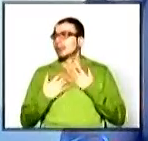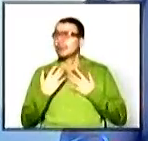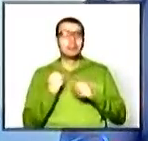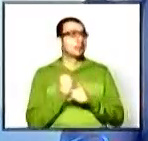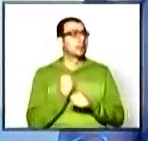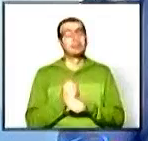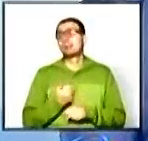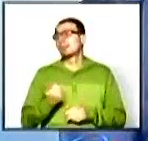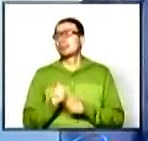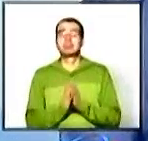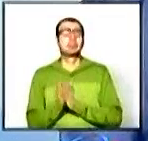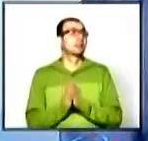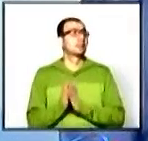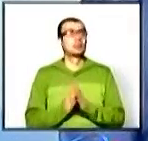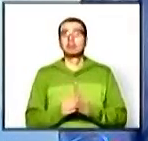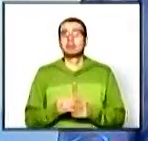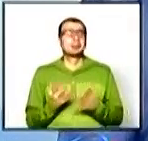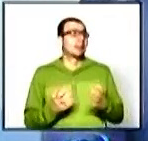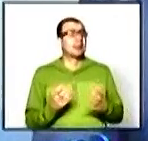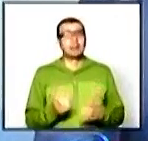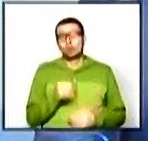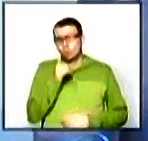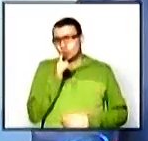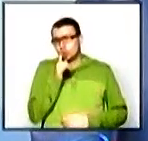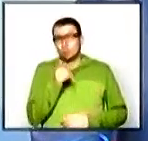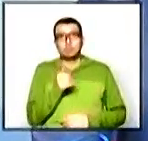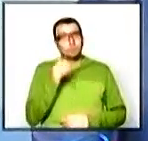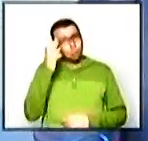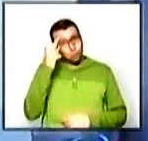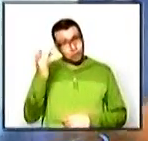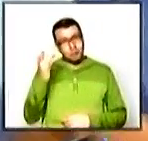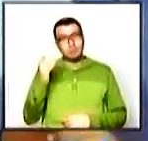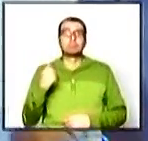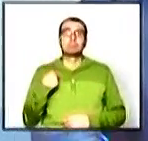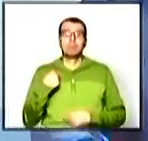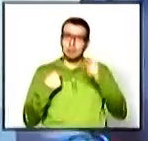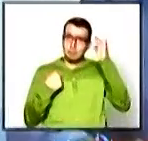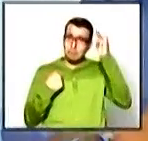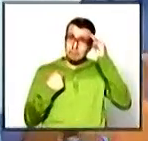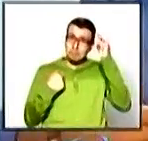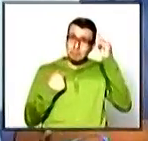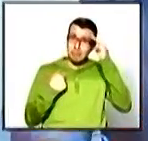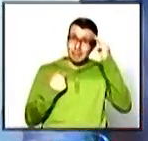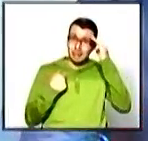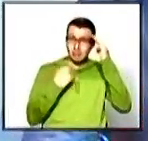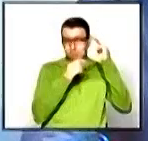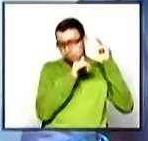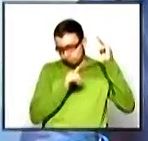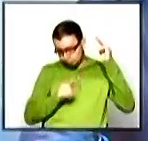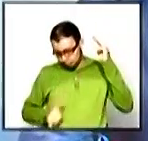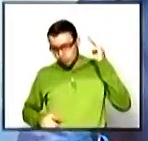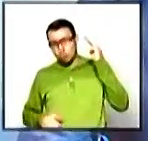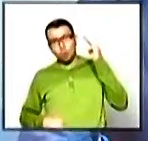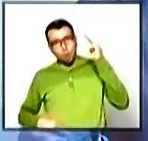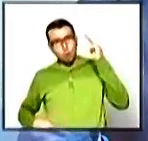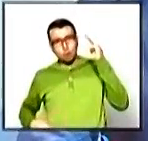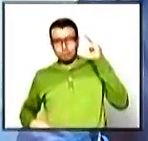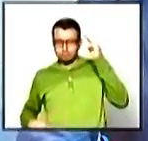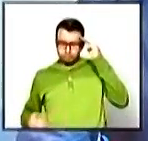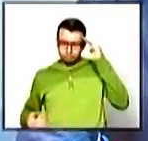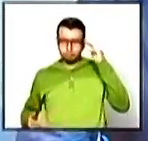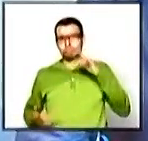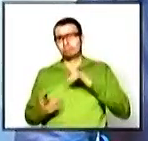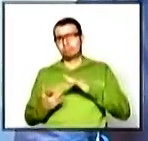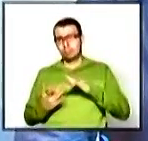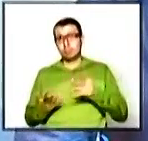sea, y les da ganas de ir al baño. Porque el colon va muy relacionado con lo mental, lo mismo pasa con el resto de enfermedades. Es muy